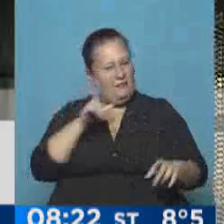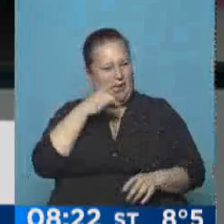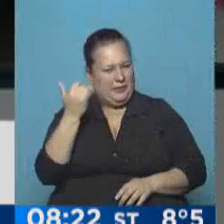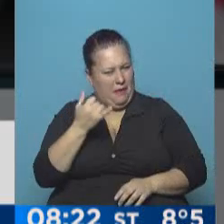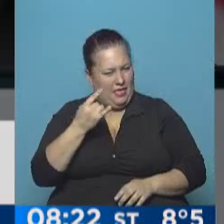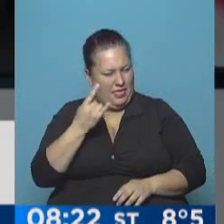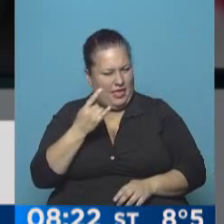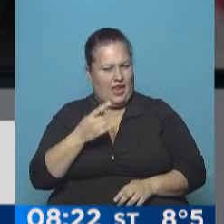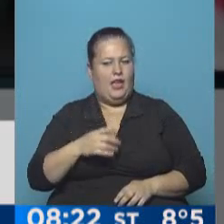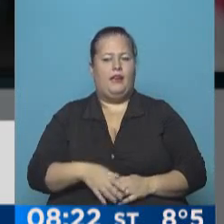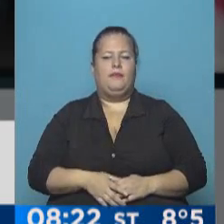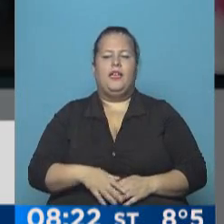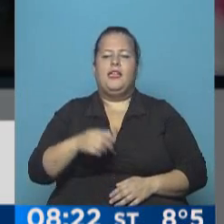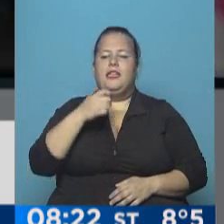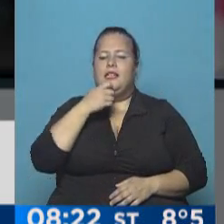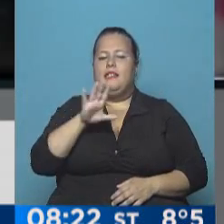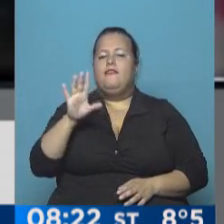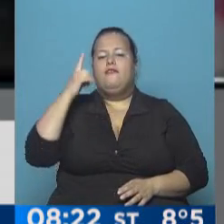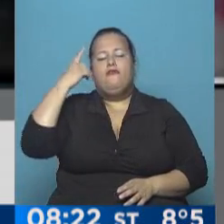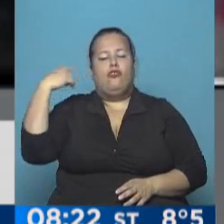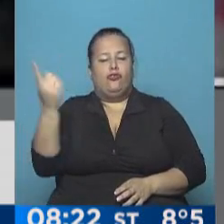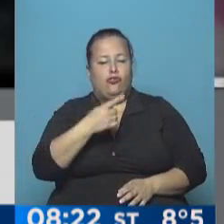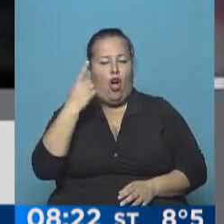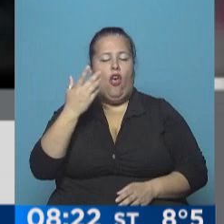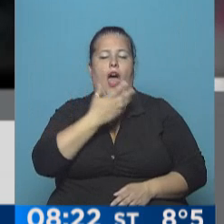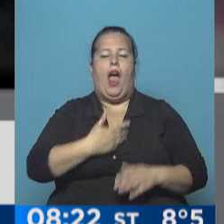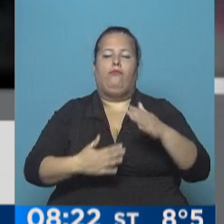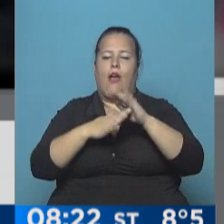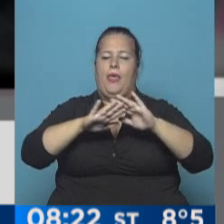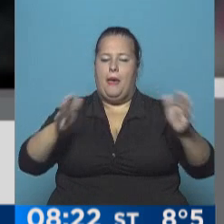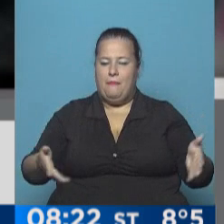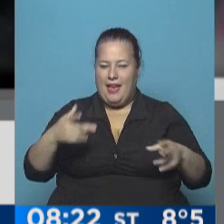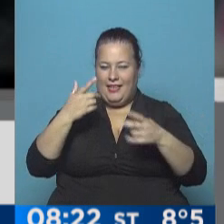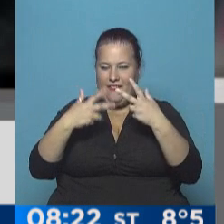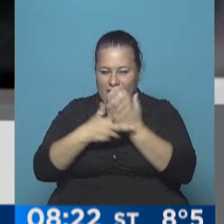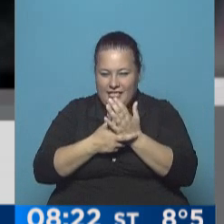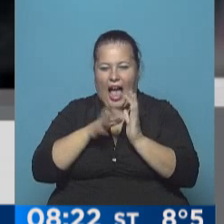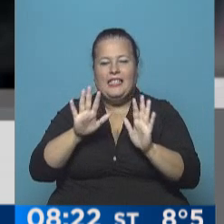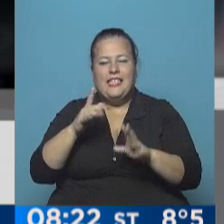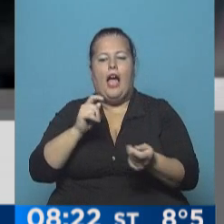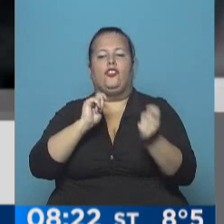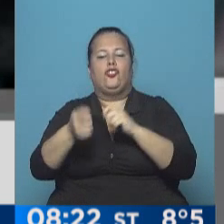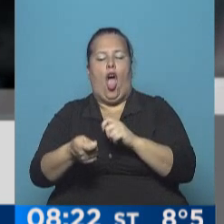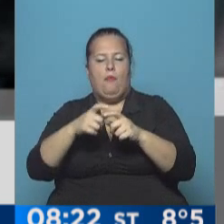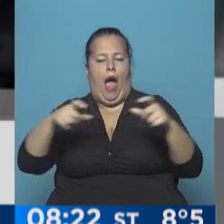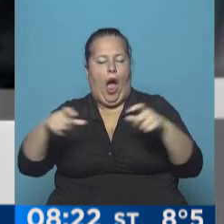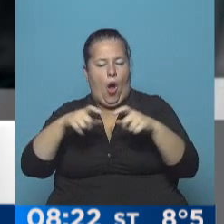ficción. Si hubo una hipnosis colectiva a todas las autoridades de mesa y a todos los fiscales que estaban para